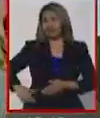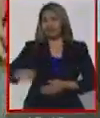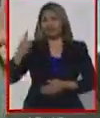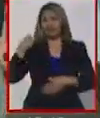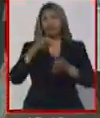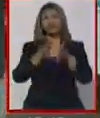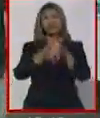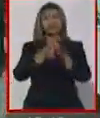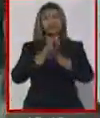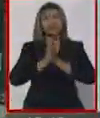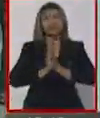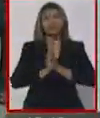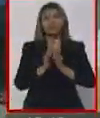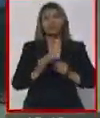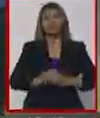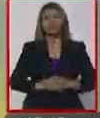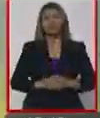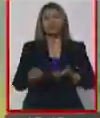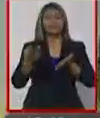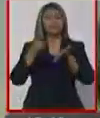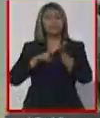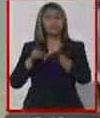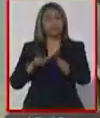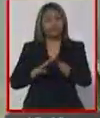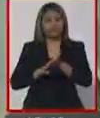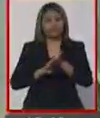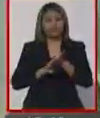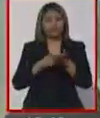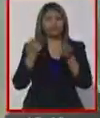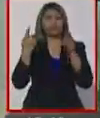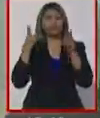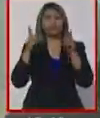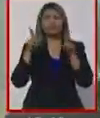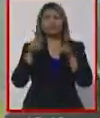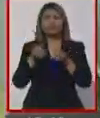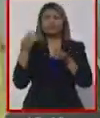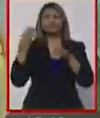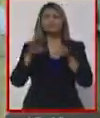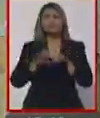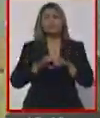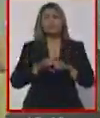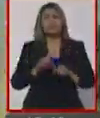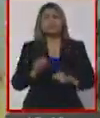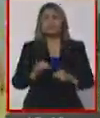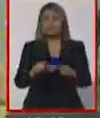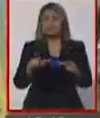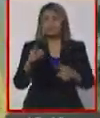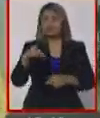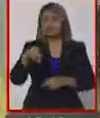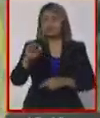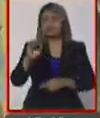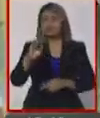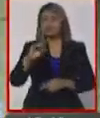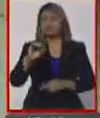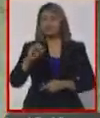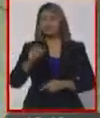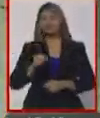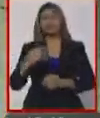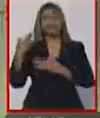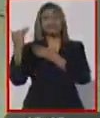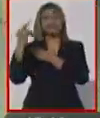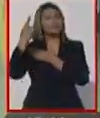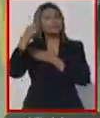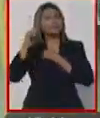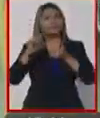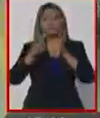para pedirle la firma del acuerdo del convenio entre el municipio de Porongo y el municipio de Santa Cruz y